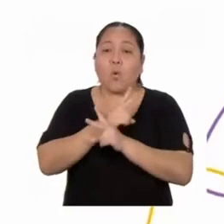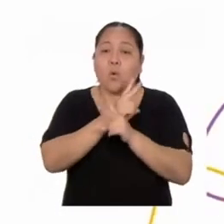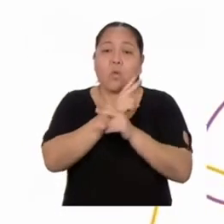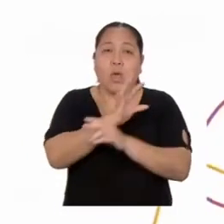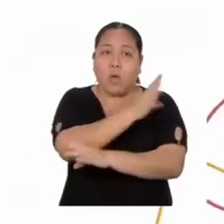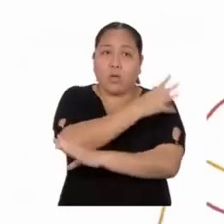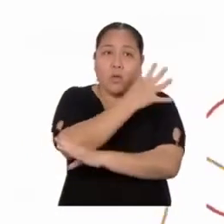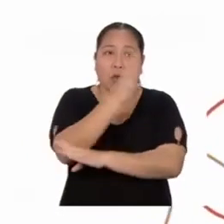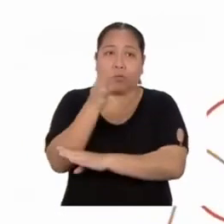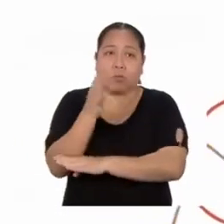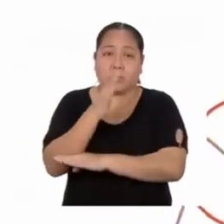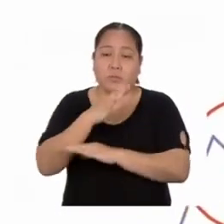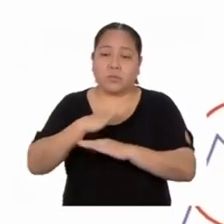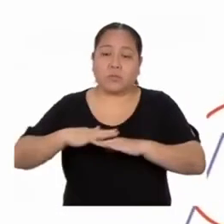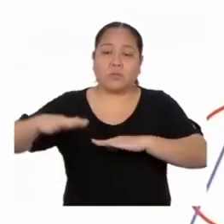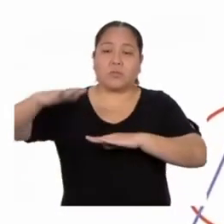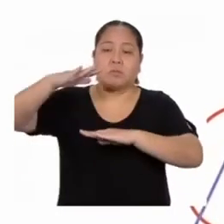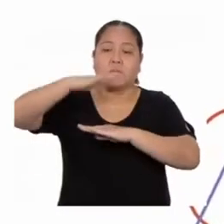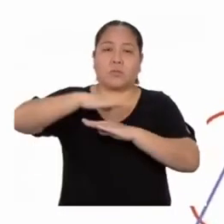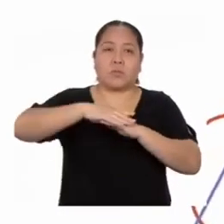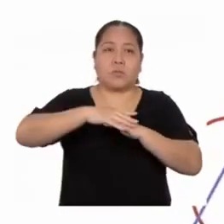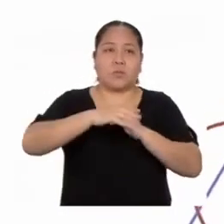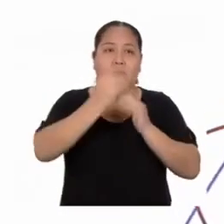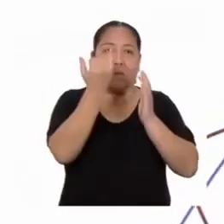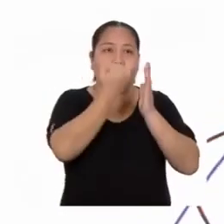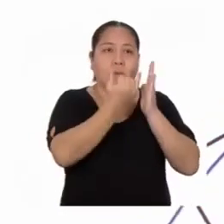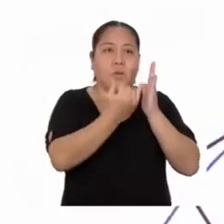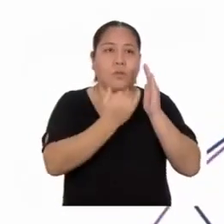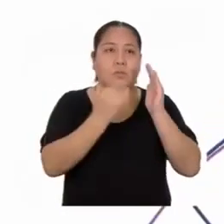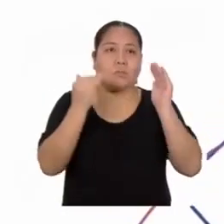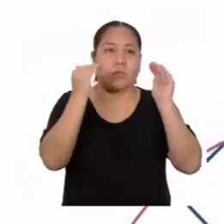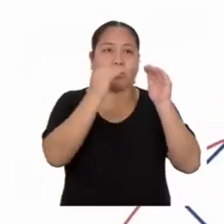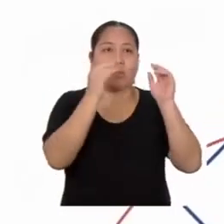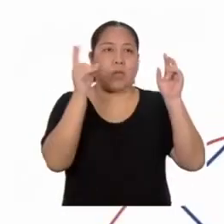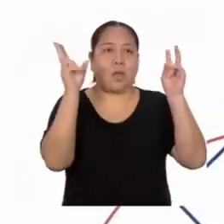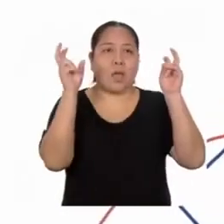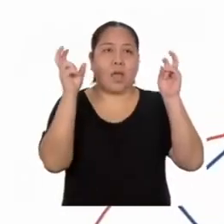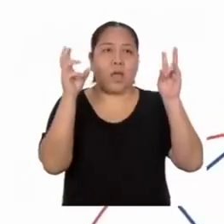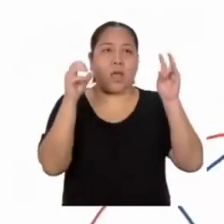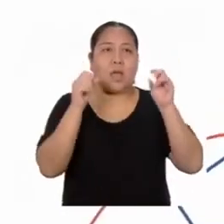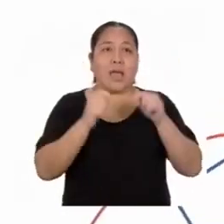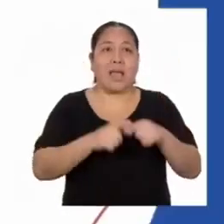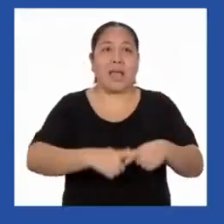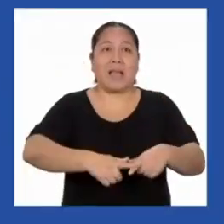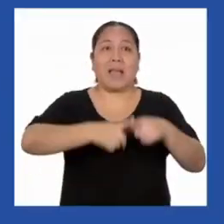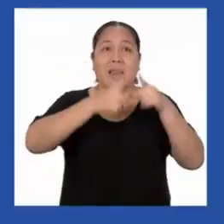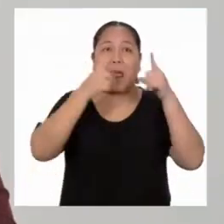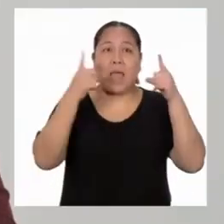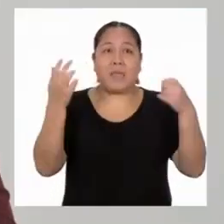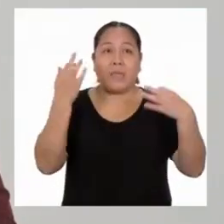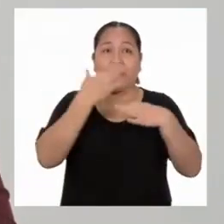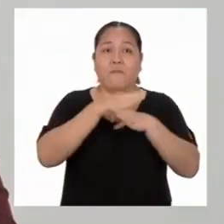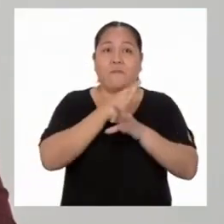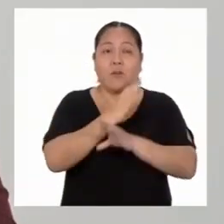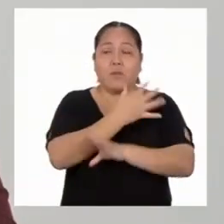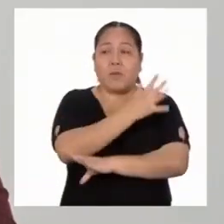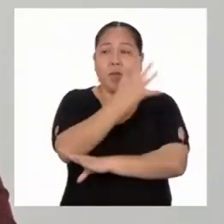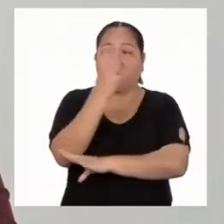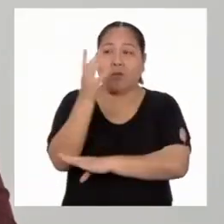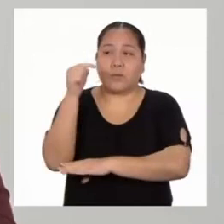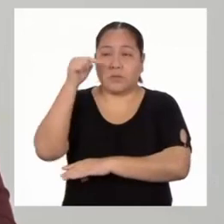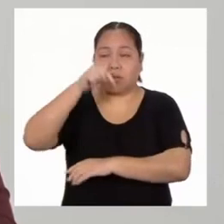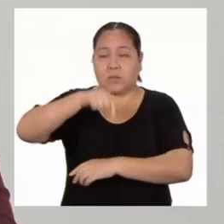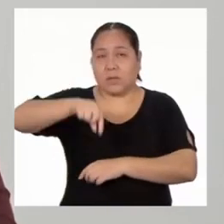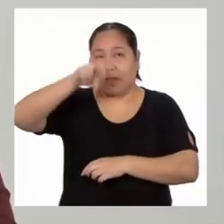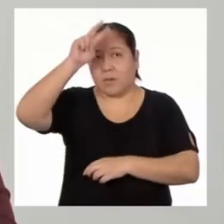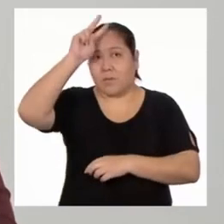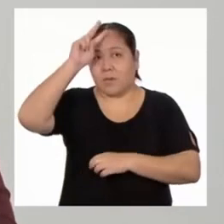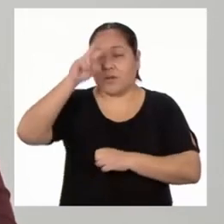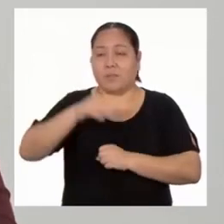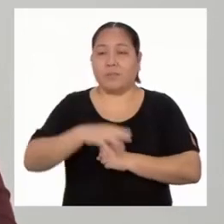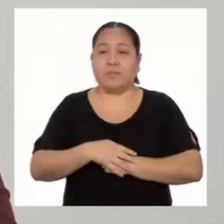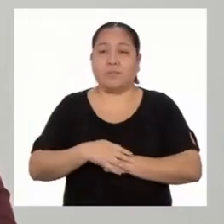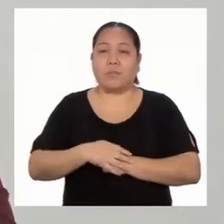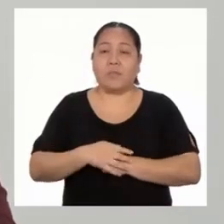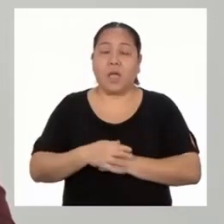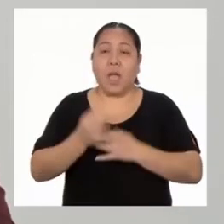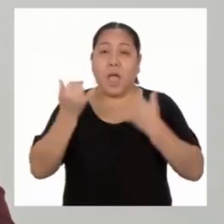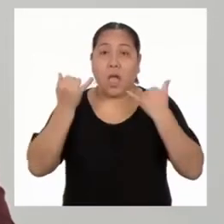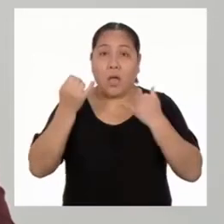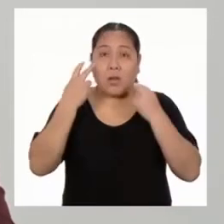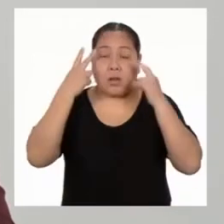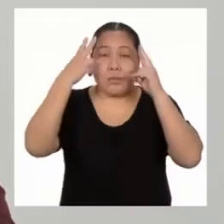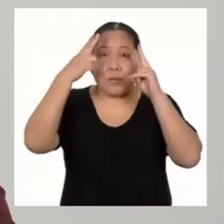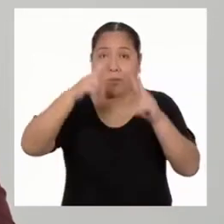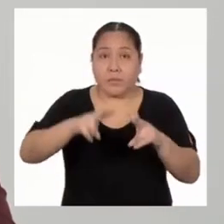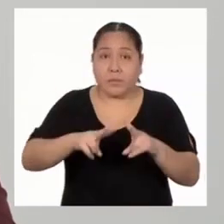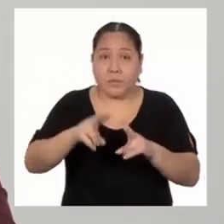Y encima del mapa hay un título que dice, Grandes tipos de bosques del Perú. Bien, ahora vamos a ver si